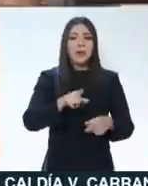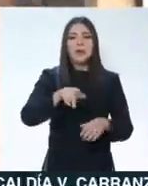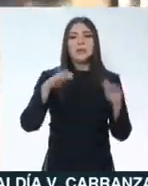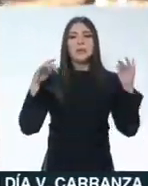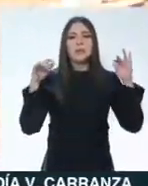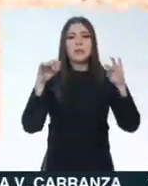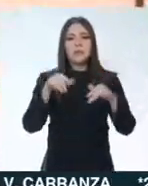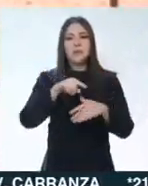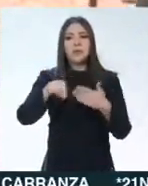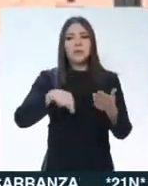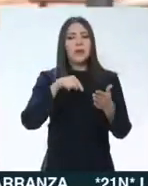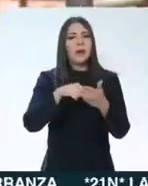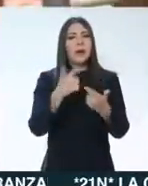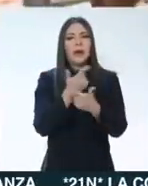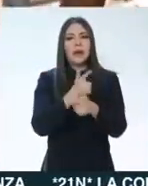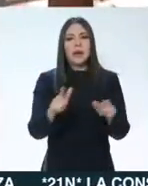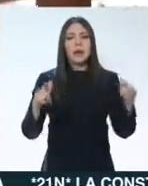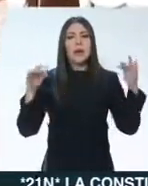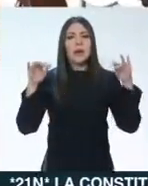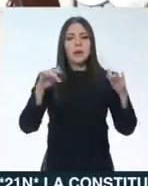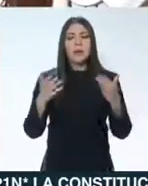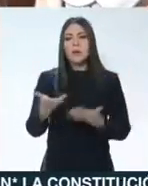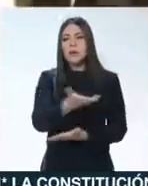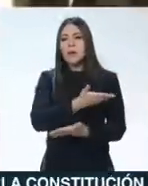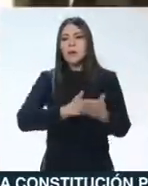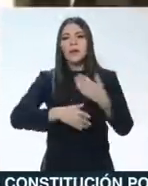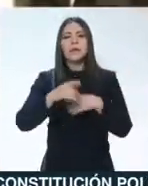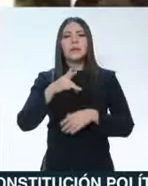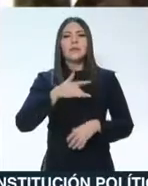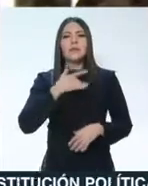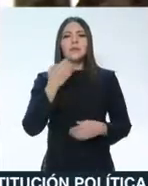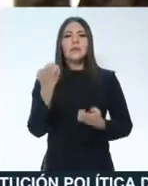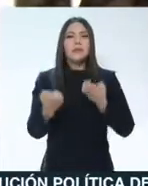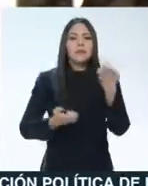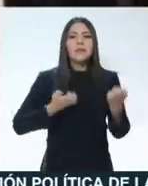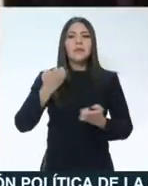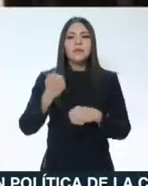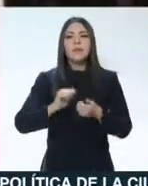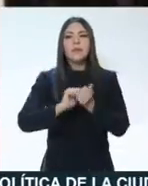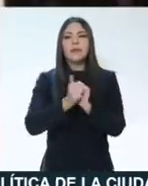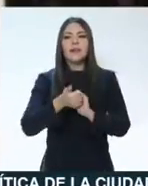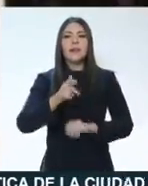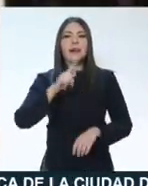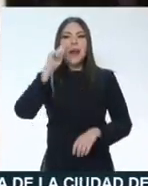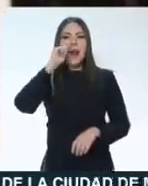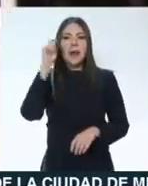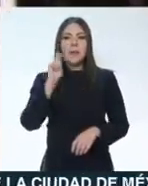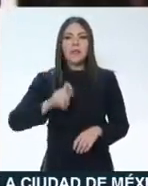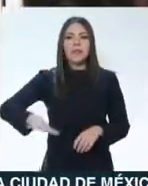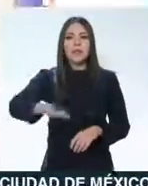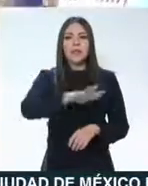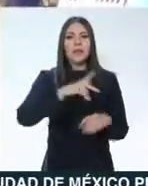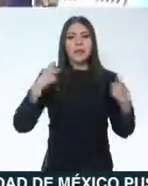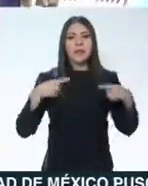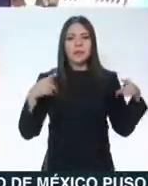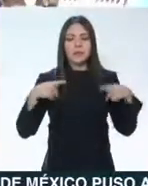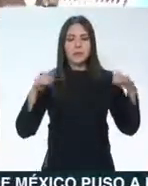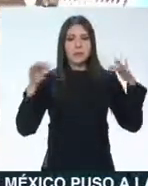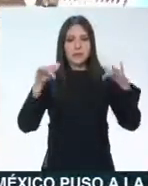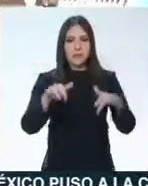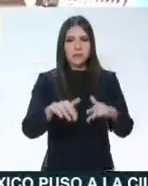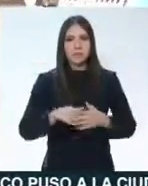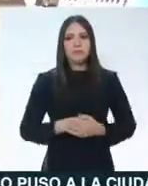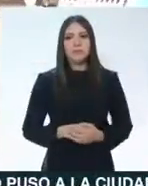un ambiente abierto, agradable, donde se respira ejercicio y amistad entre los presentes. Para empezar,